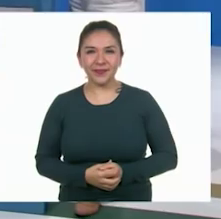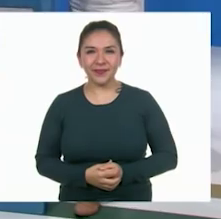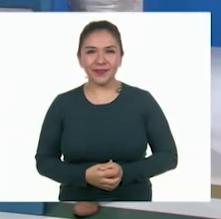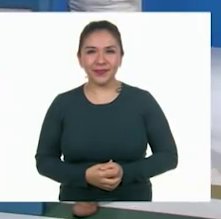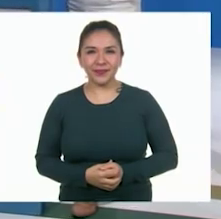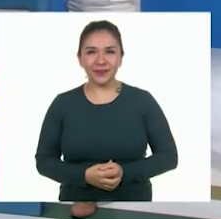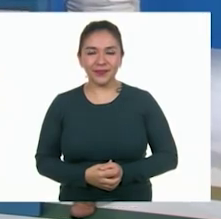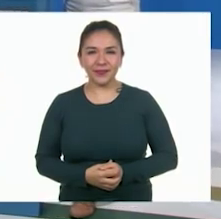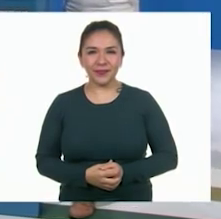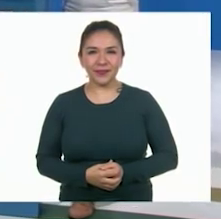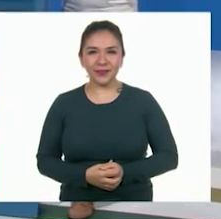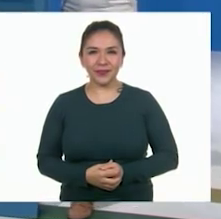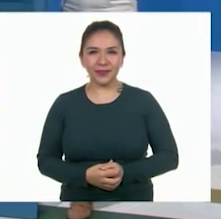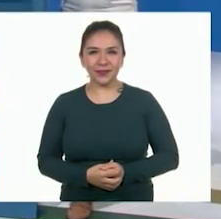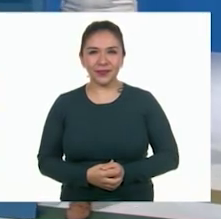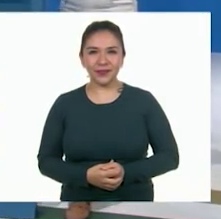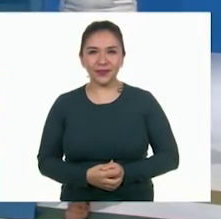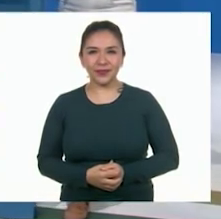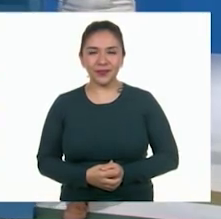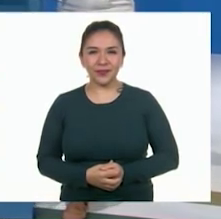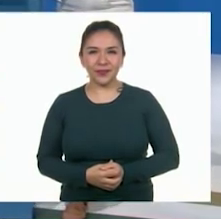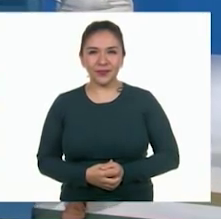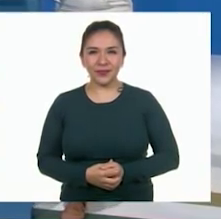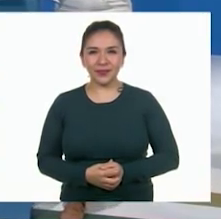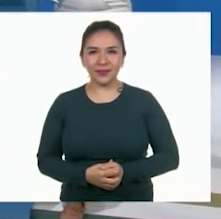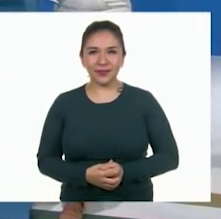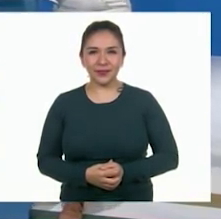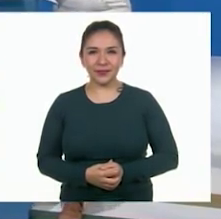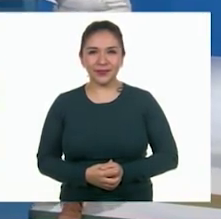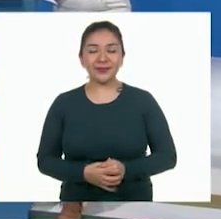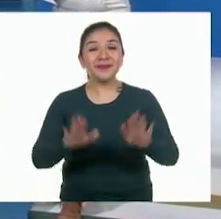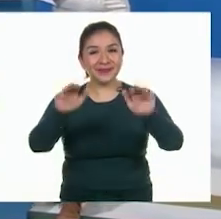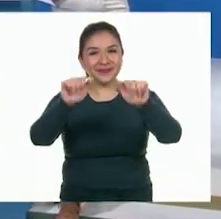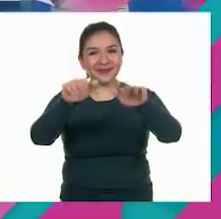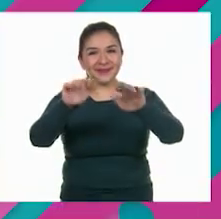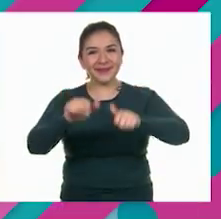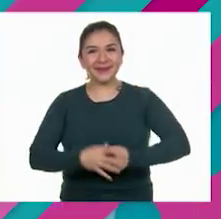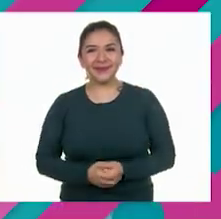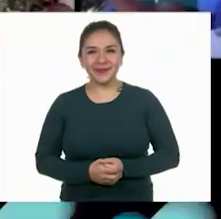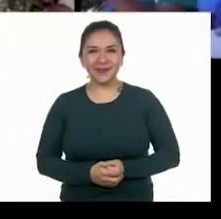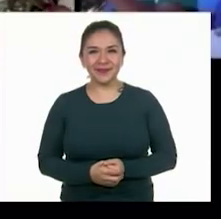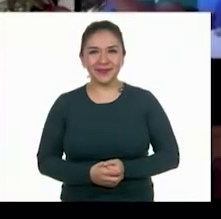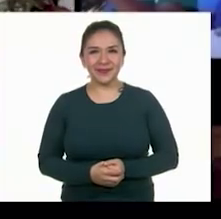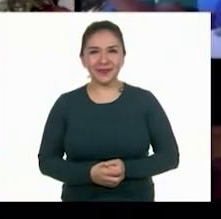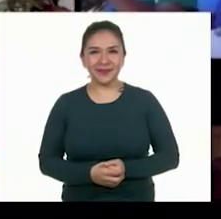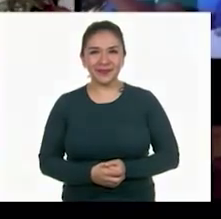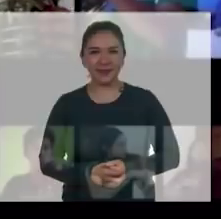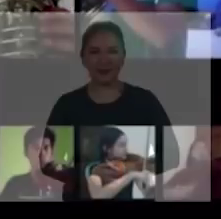Hasta la próxima.